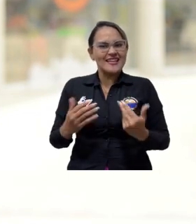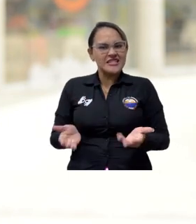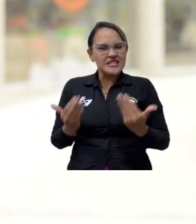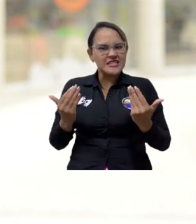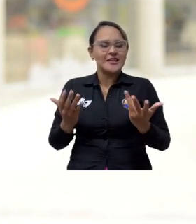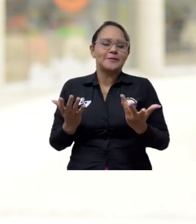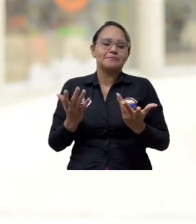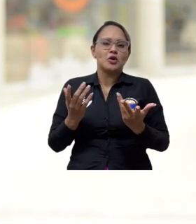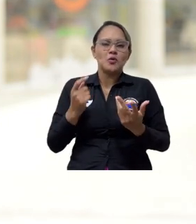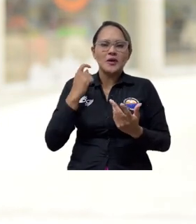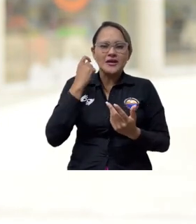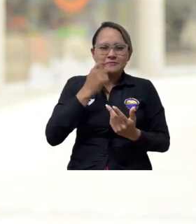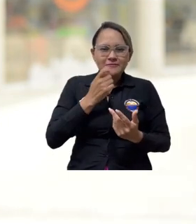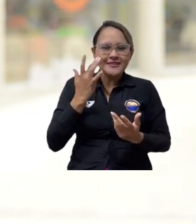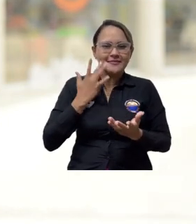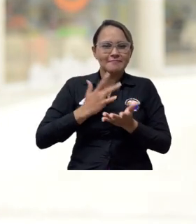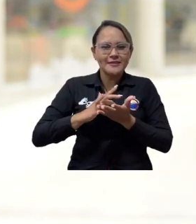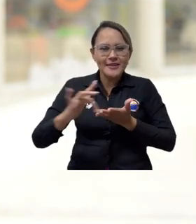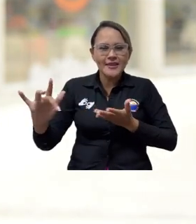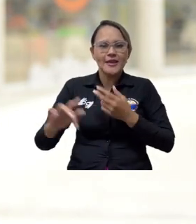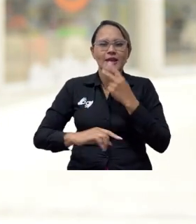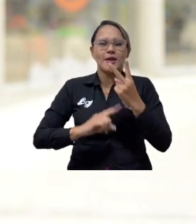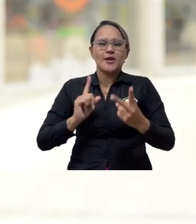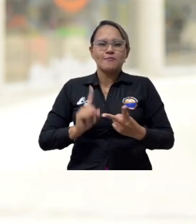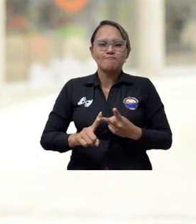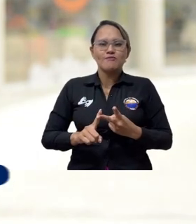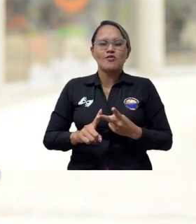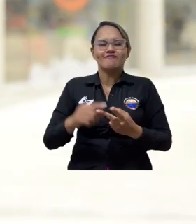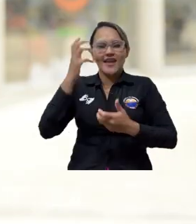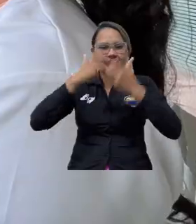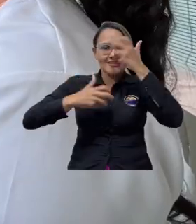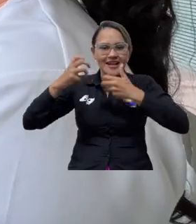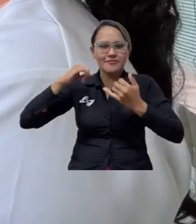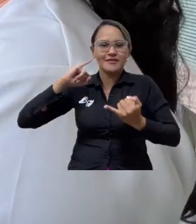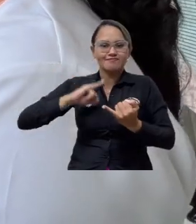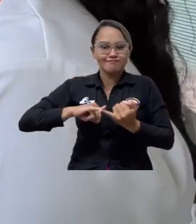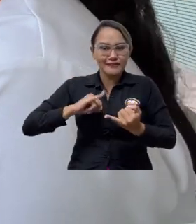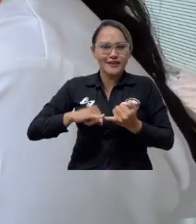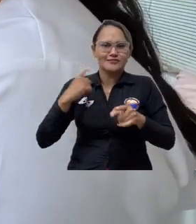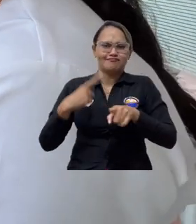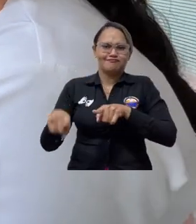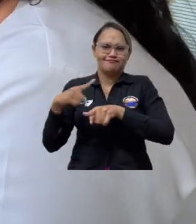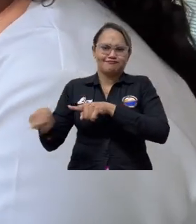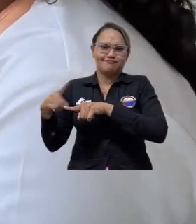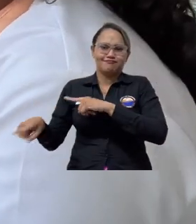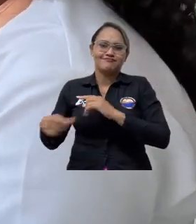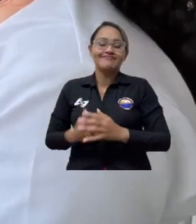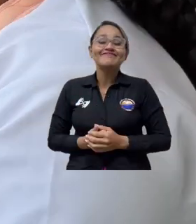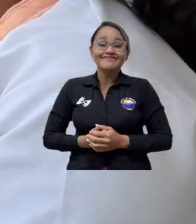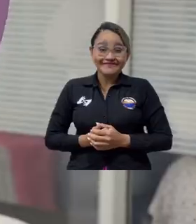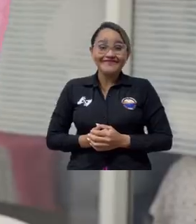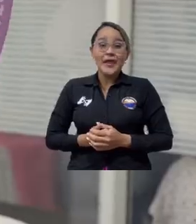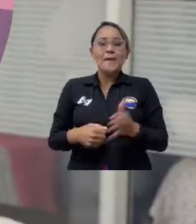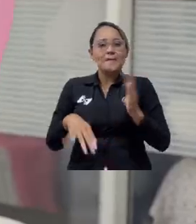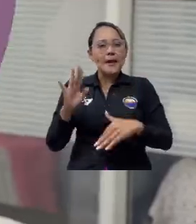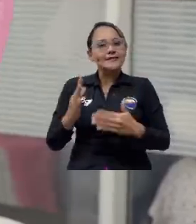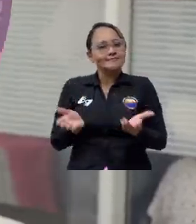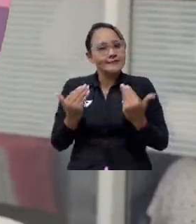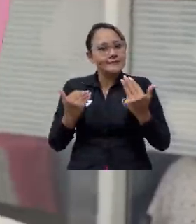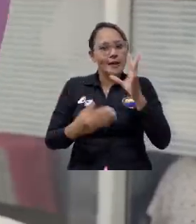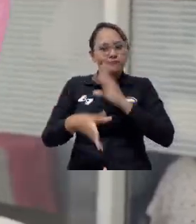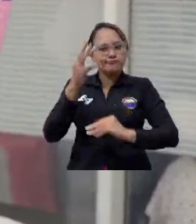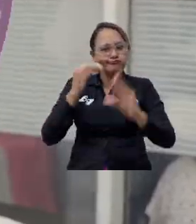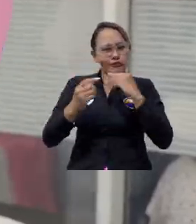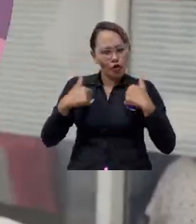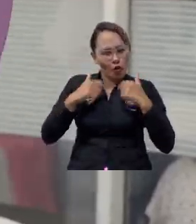actualmente, como profilaxis, examen de VIH, entre otros. Me parece muy enriquecedora, ya que a través de ella podemos